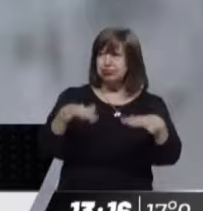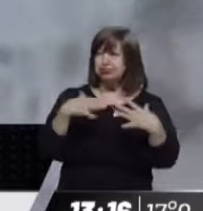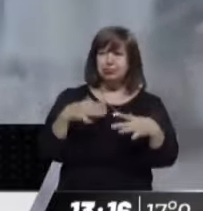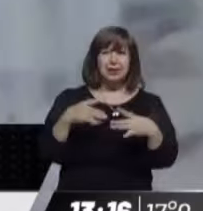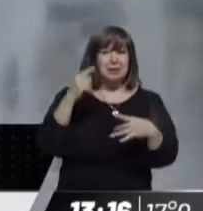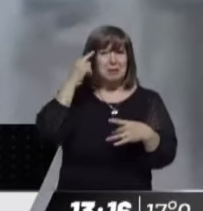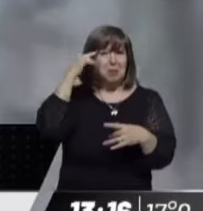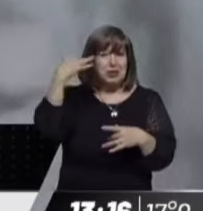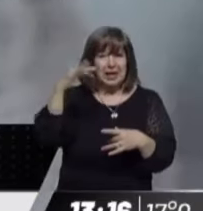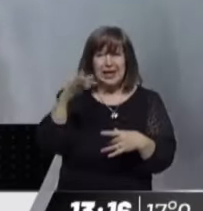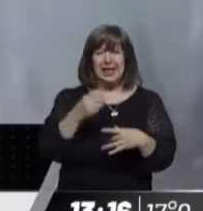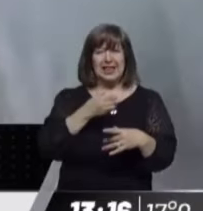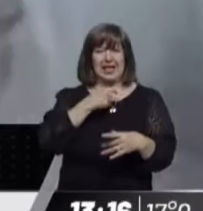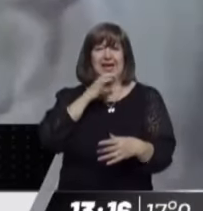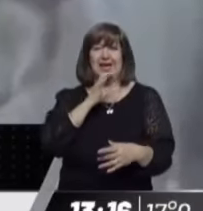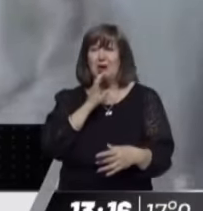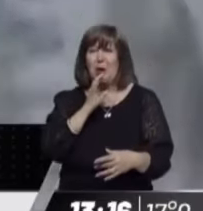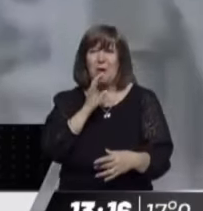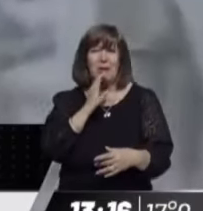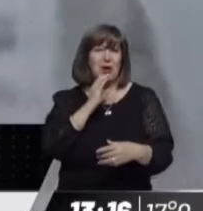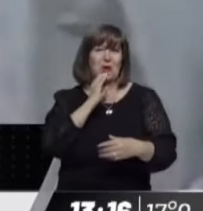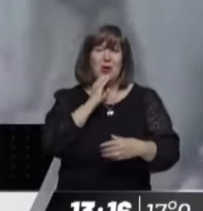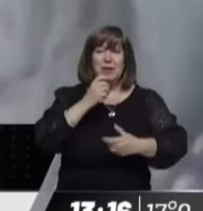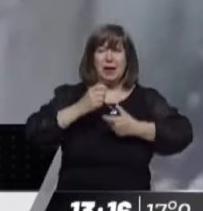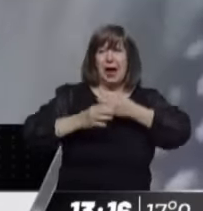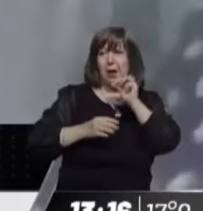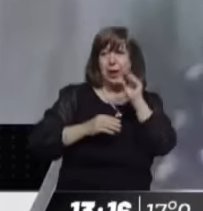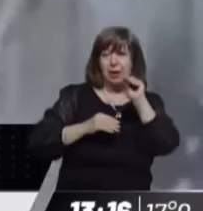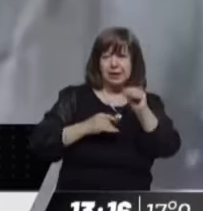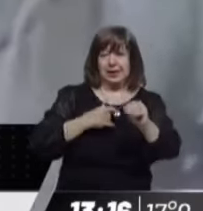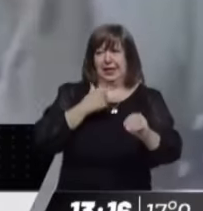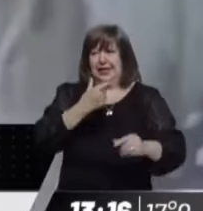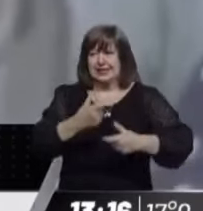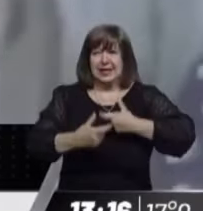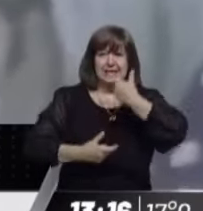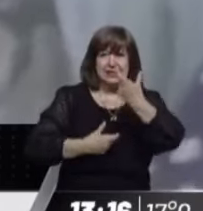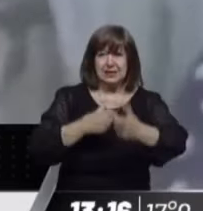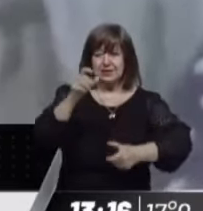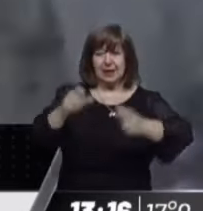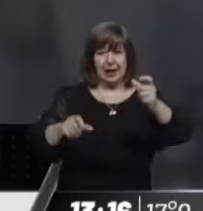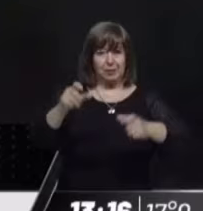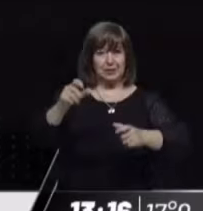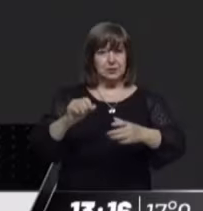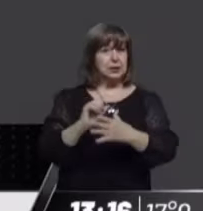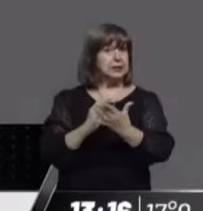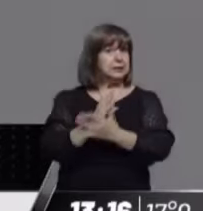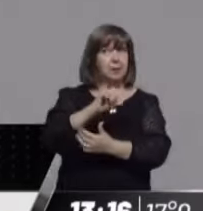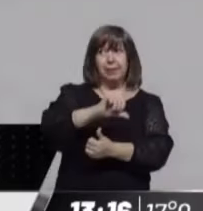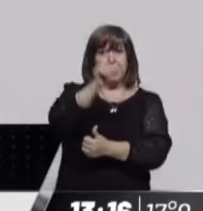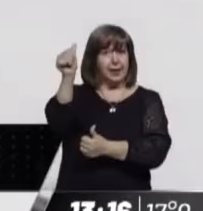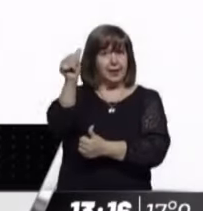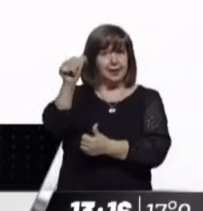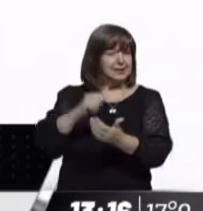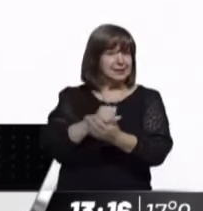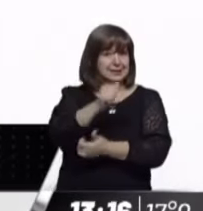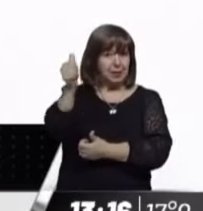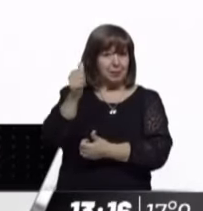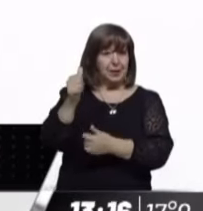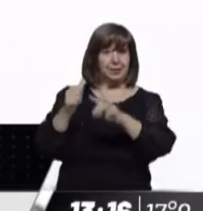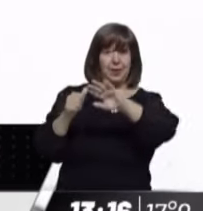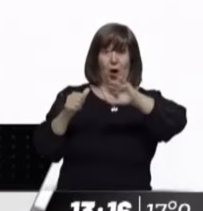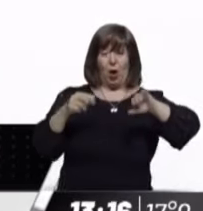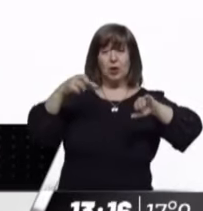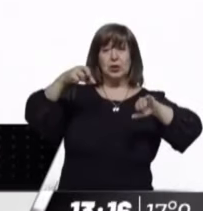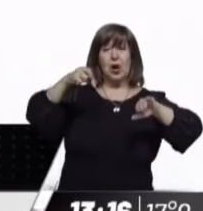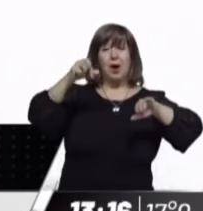cine, ni tampoco en el teatro. Fue un hombre absolutamente exitoso. Carlos Perciavale